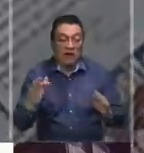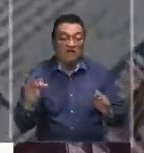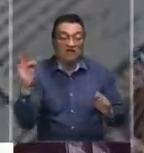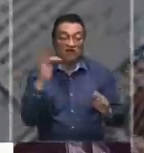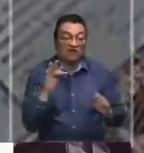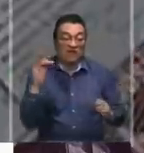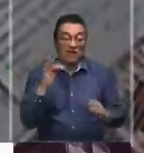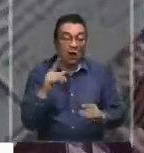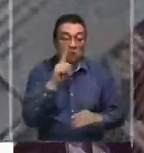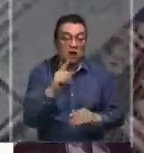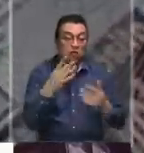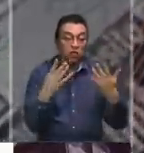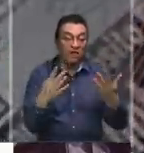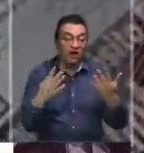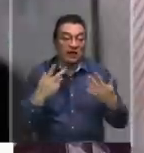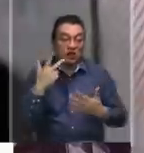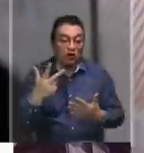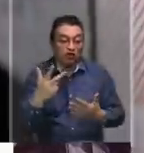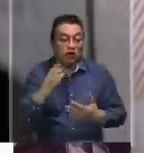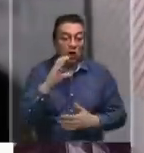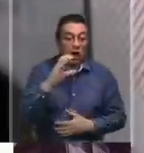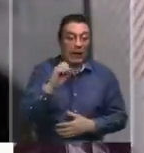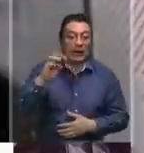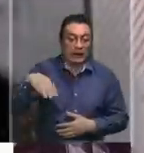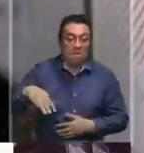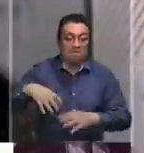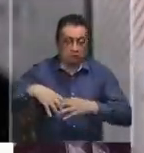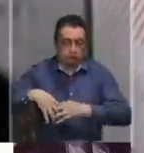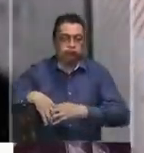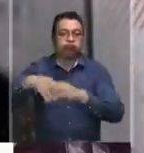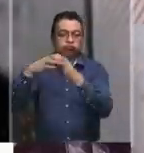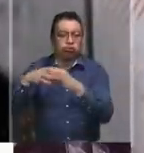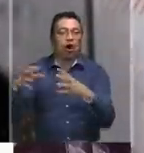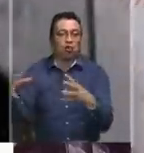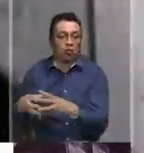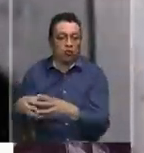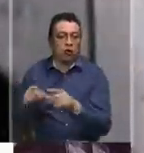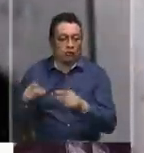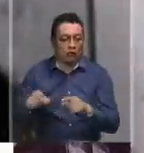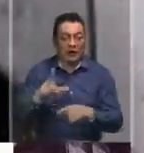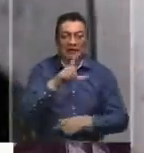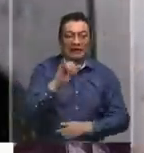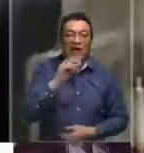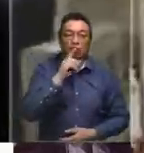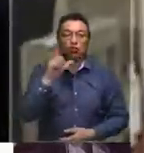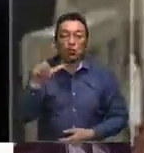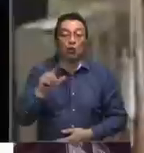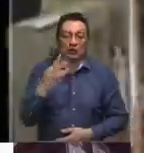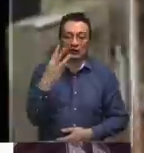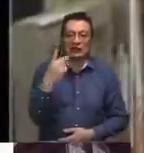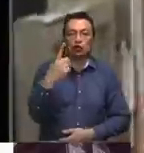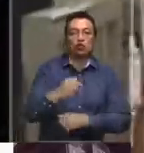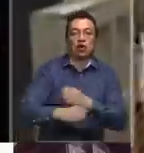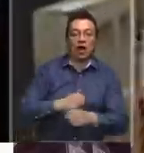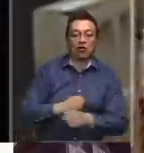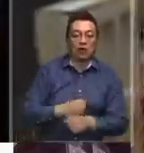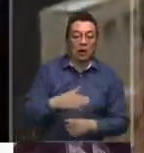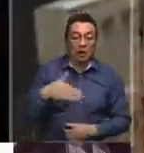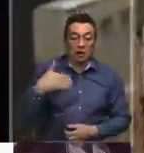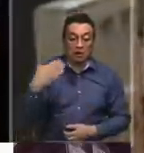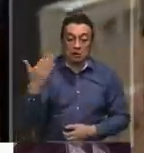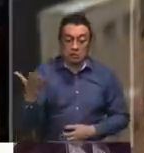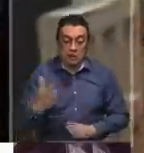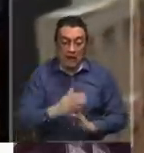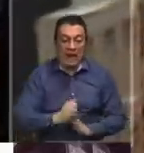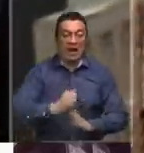de 1998, la CAM se formó como grupo. Héctor Yaitul tenía solo 31 años y pronto se transformó en el